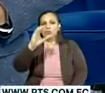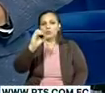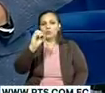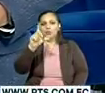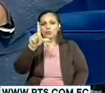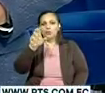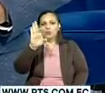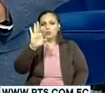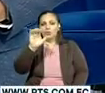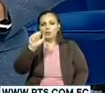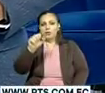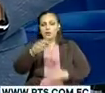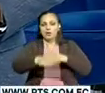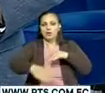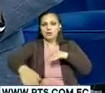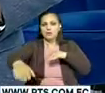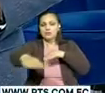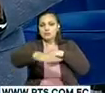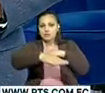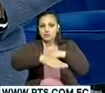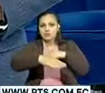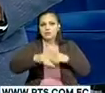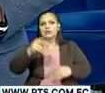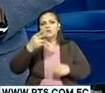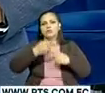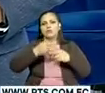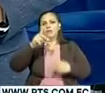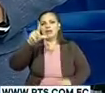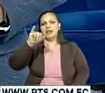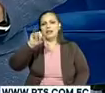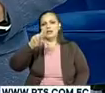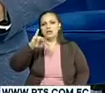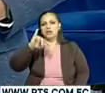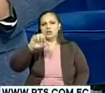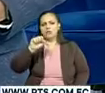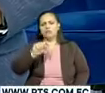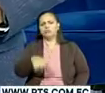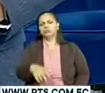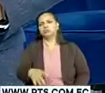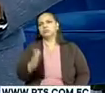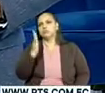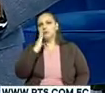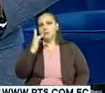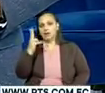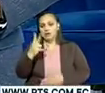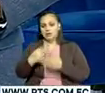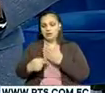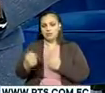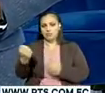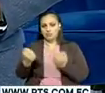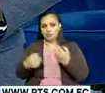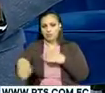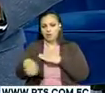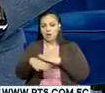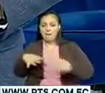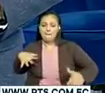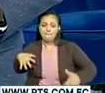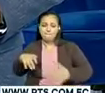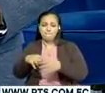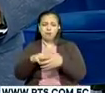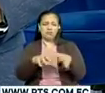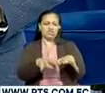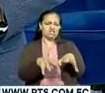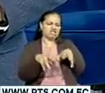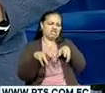accidente de tránsito registrado en el sector de Lirio, en el cantón Colta, provincia de Chimborazo. Personal del CIAT y Fiscalía